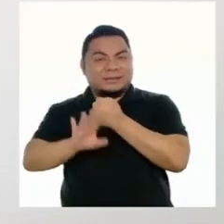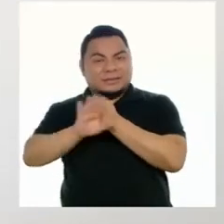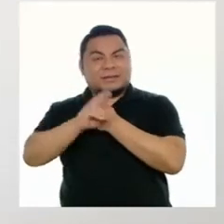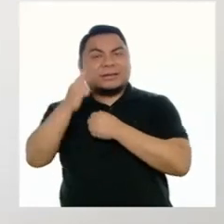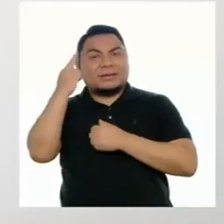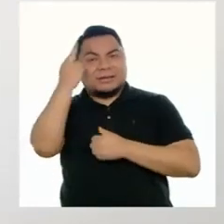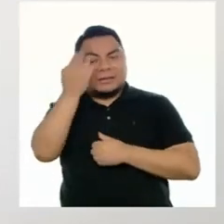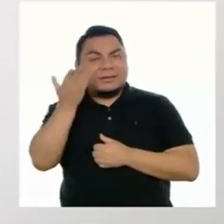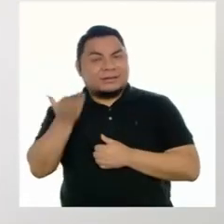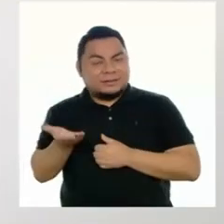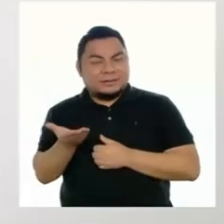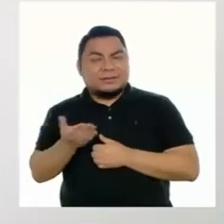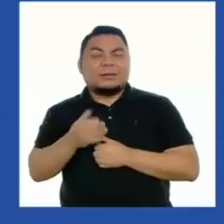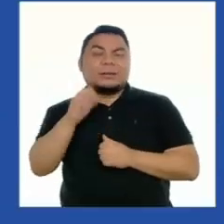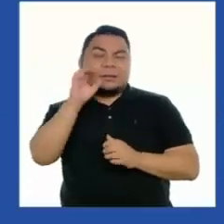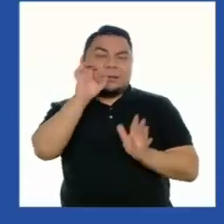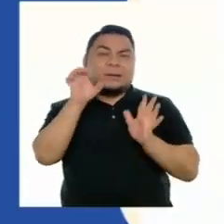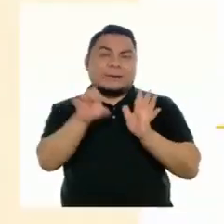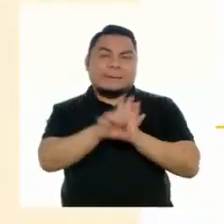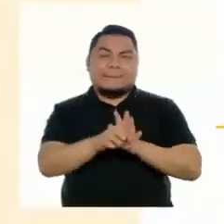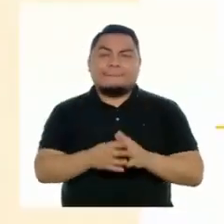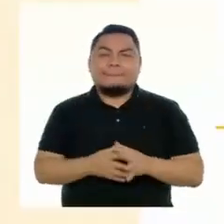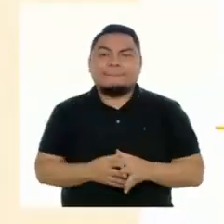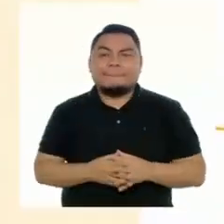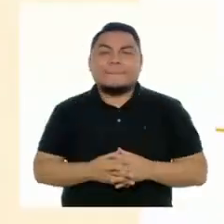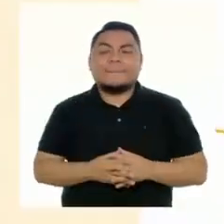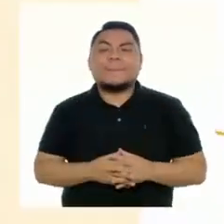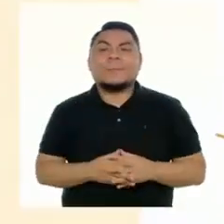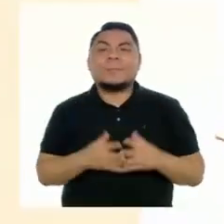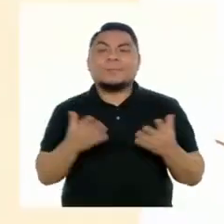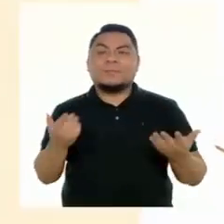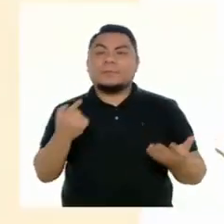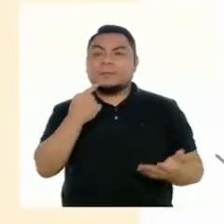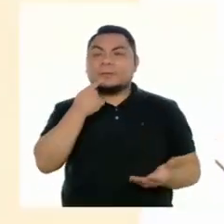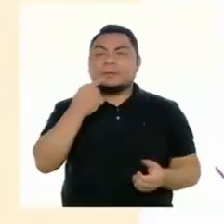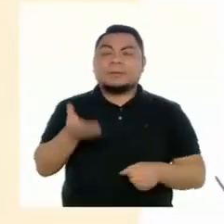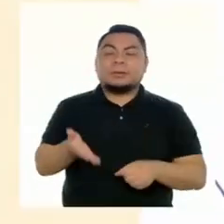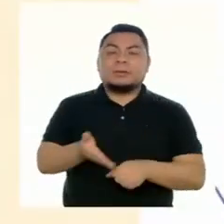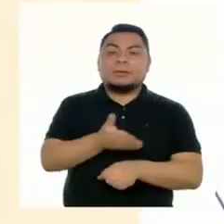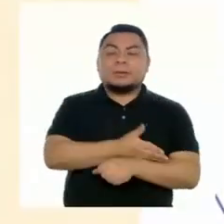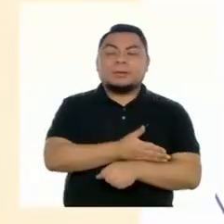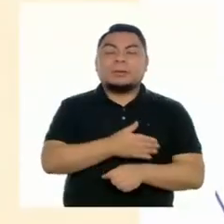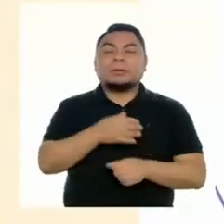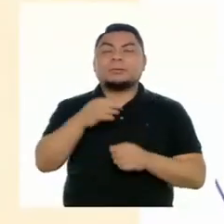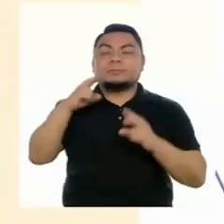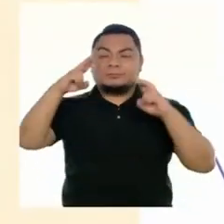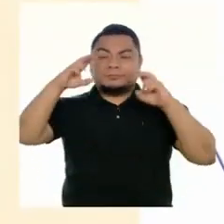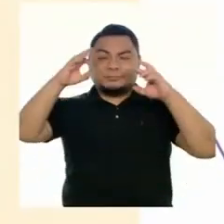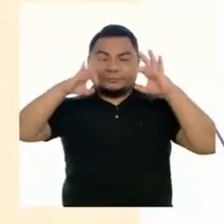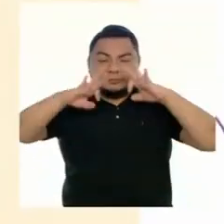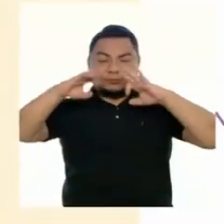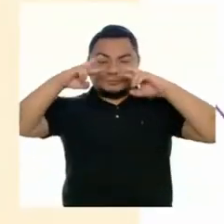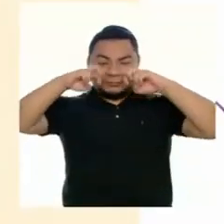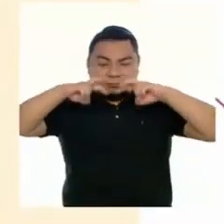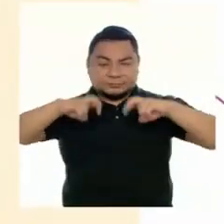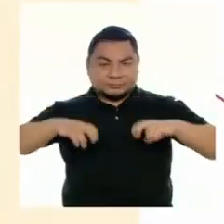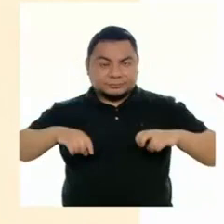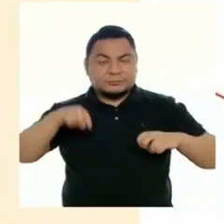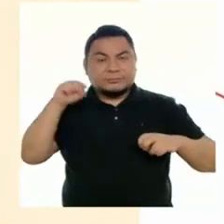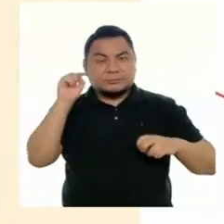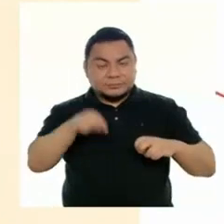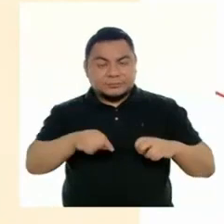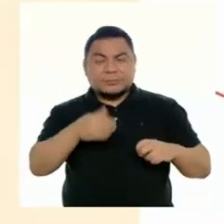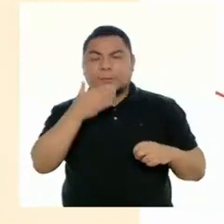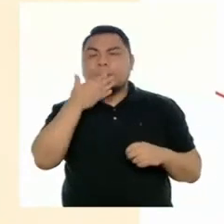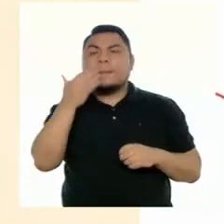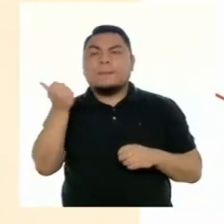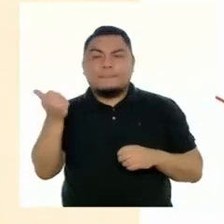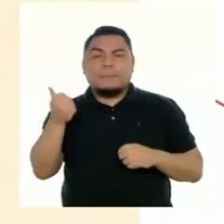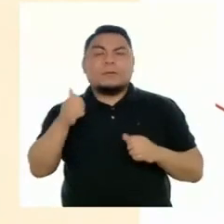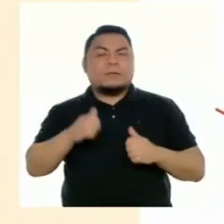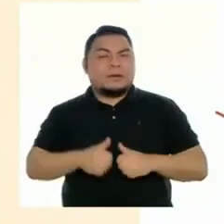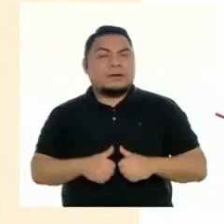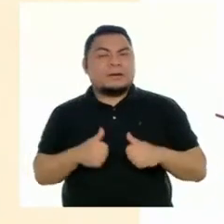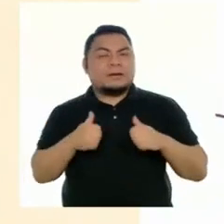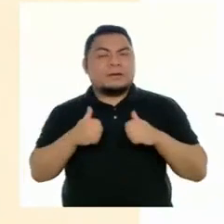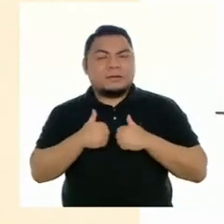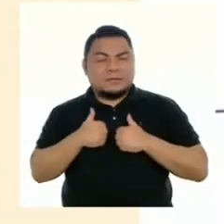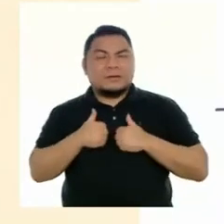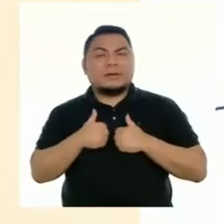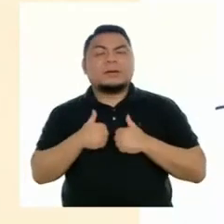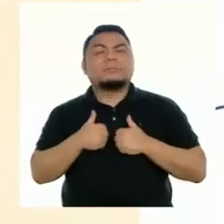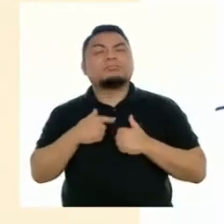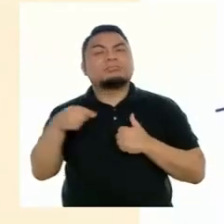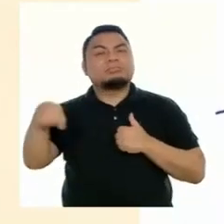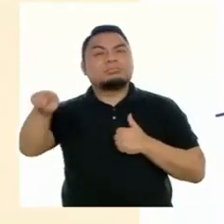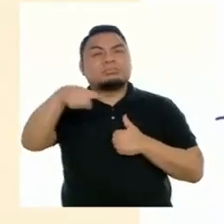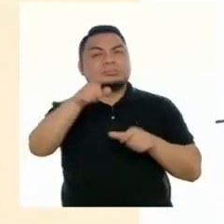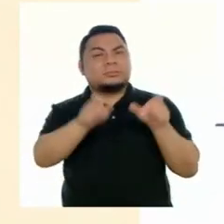defienden. Aquí un ejemplo. Los adelantos científicos traen consigo una mejora de las condiciones de vida de los